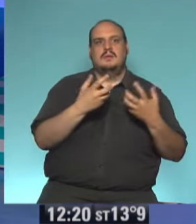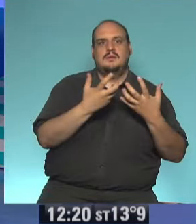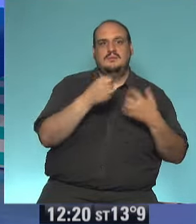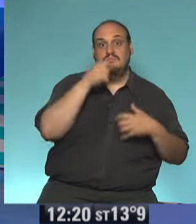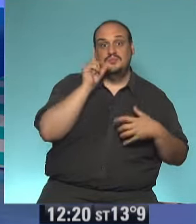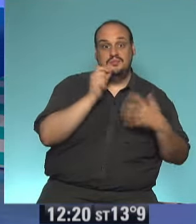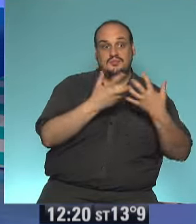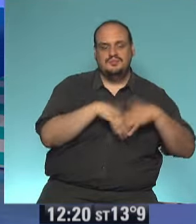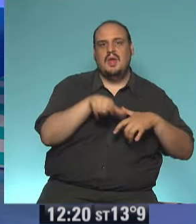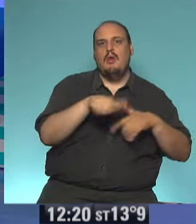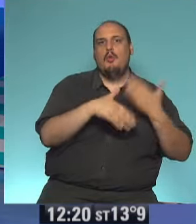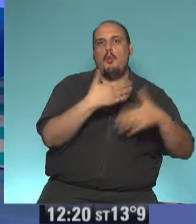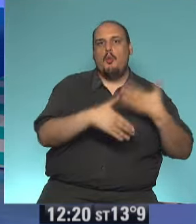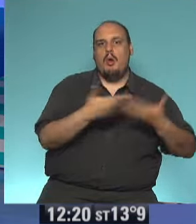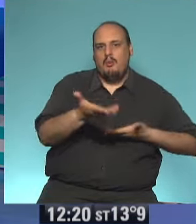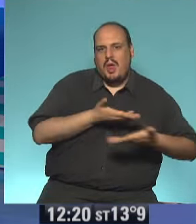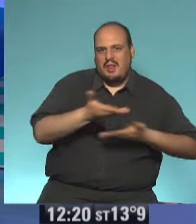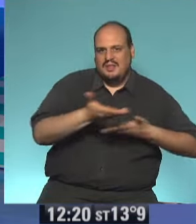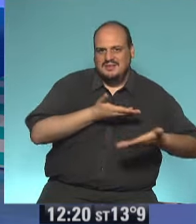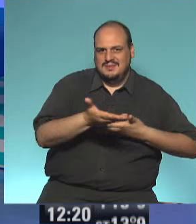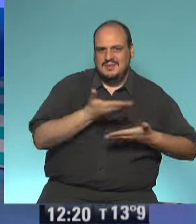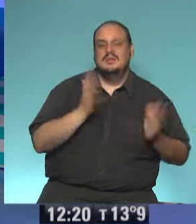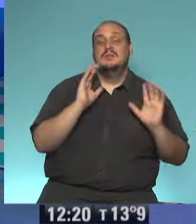de participación y